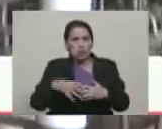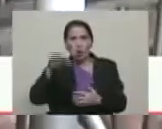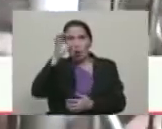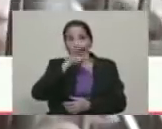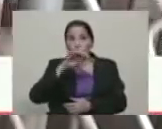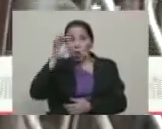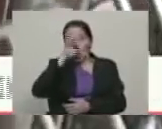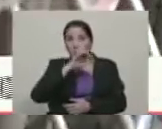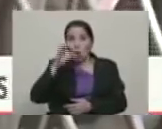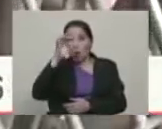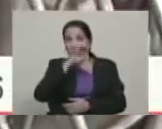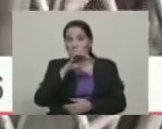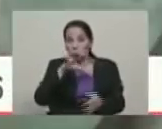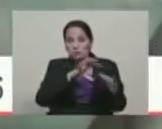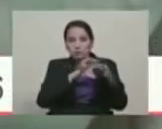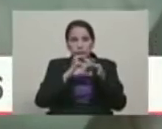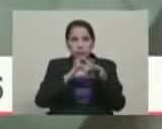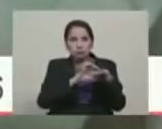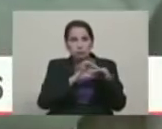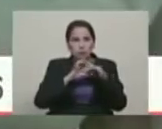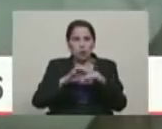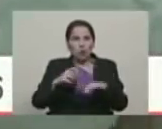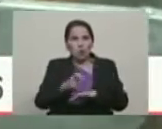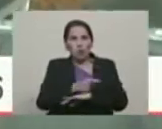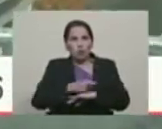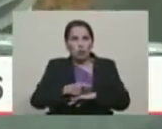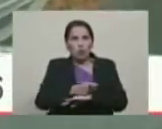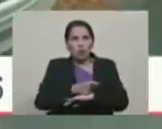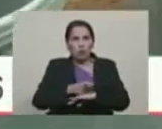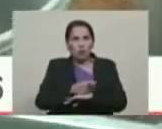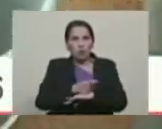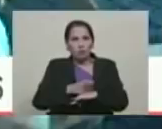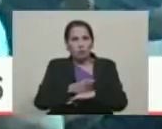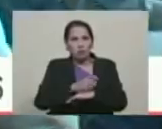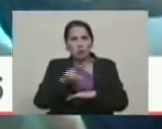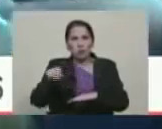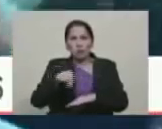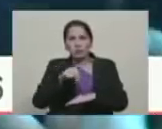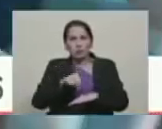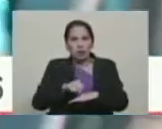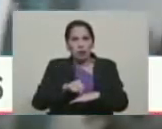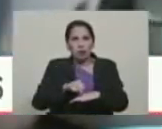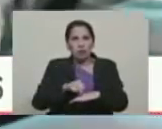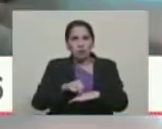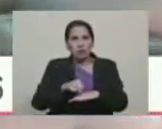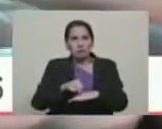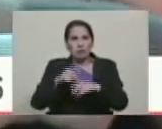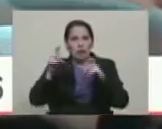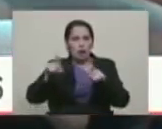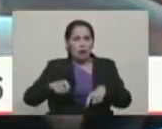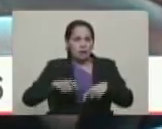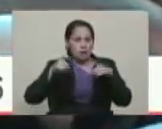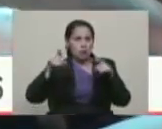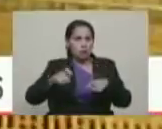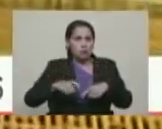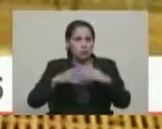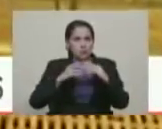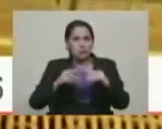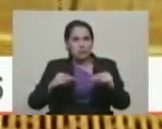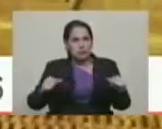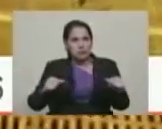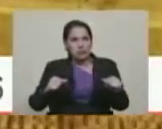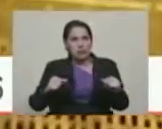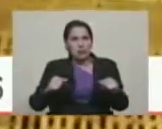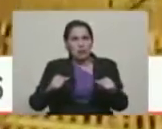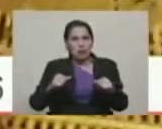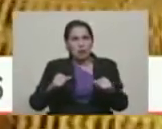que, con alianza con el gobierno nacional a través del Ministerio del Poder Popular para Agricultura y Tierra y AgroSur,